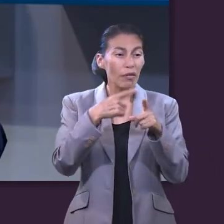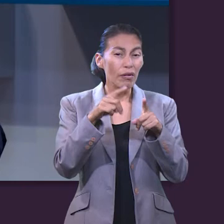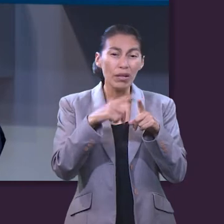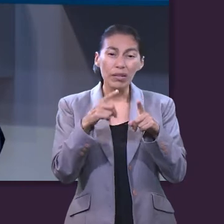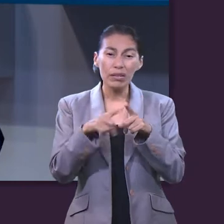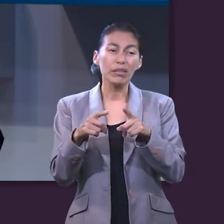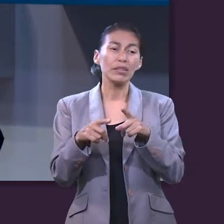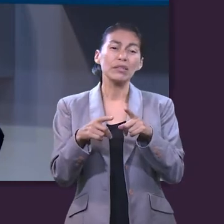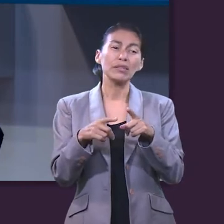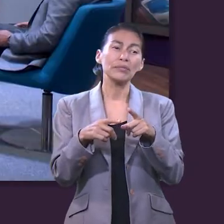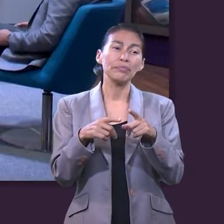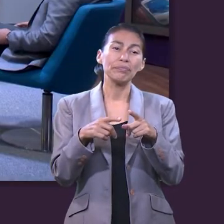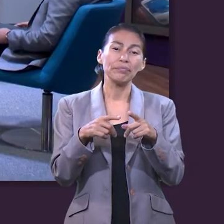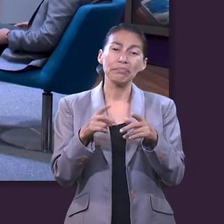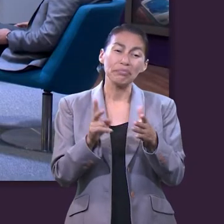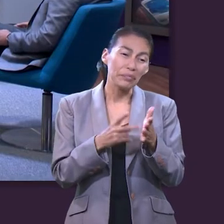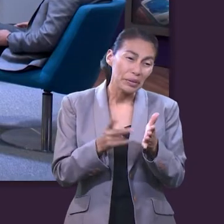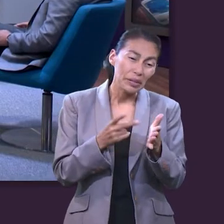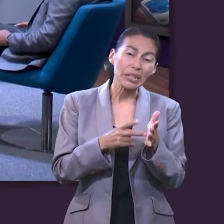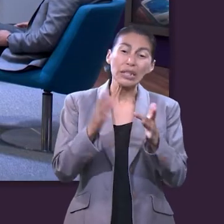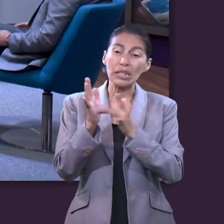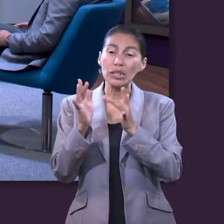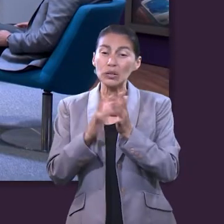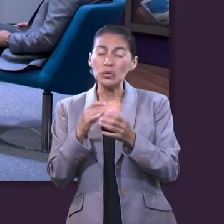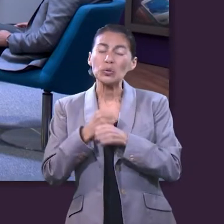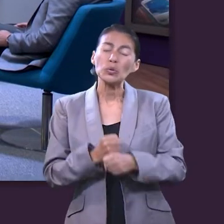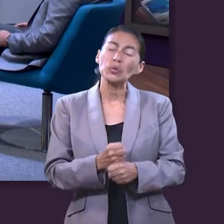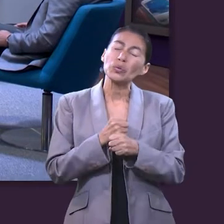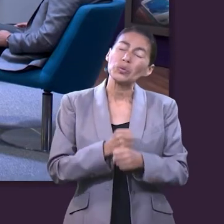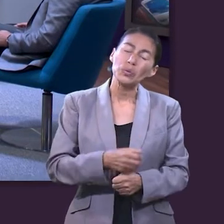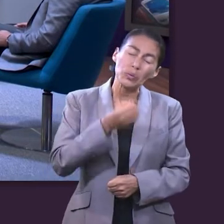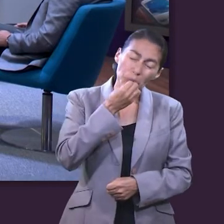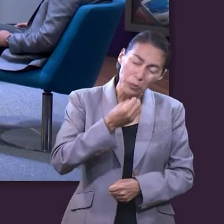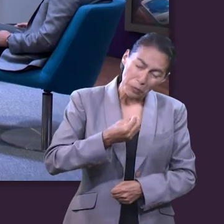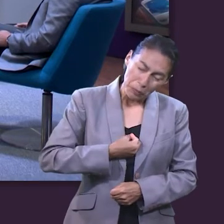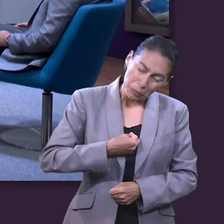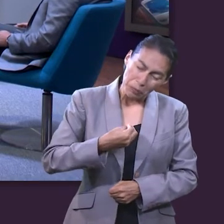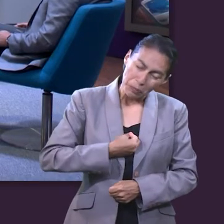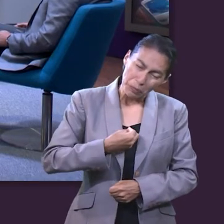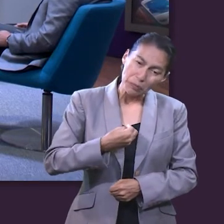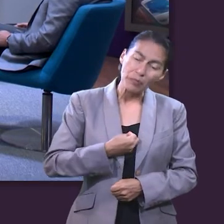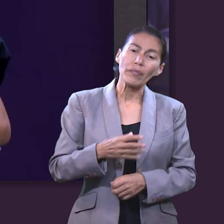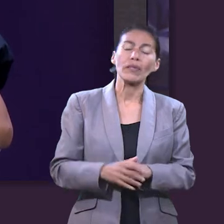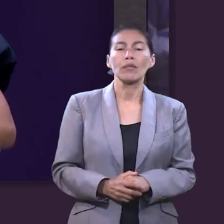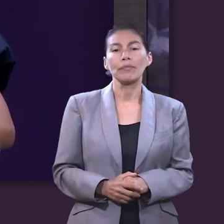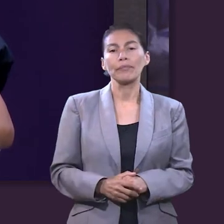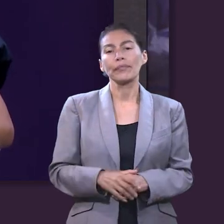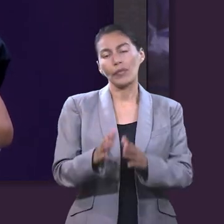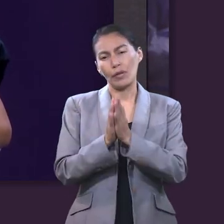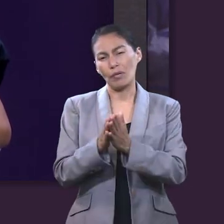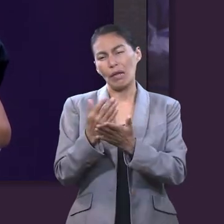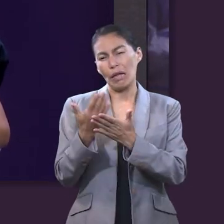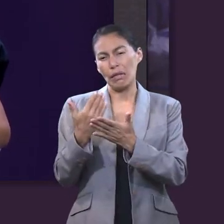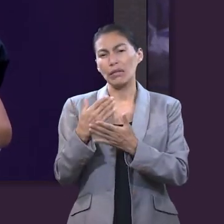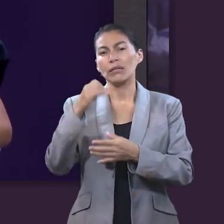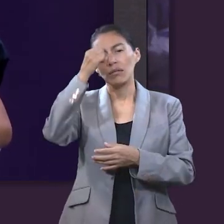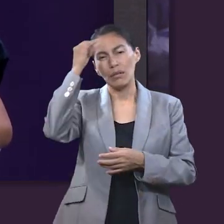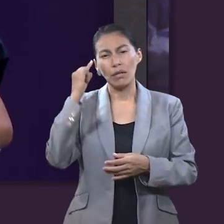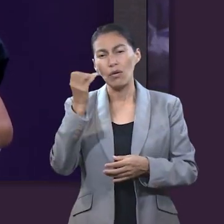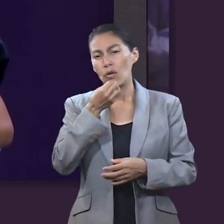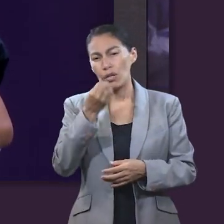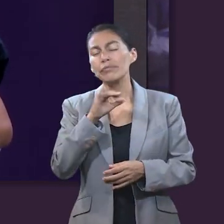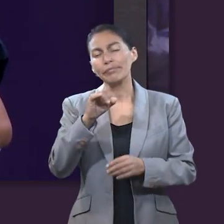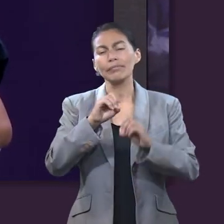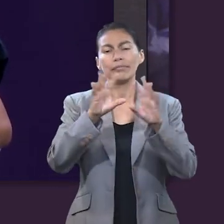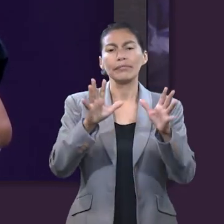donde él atravesó por crisoles también. Pero antes de profundizar en el estudio, le voy a pedir a Saray que nos dirije en oración. Claro que sí, vamos a orar. Señor, que estás en el